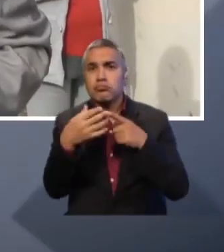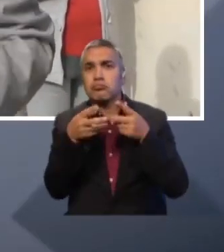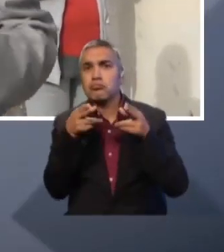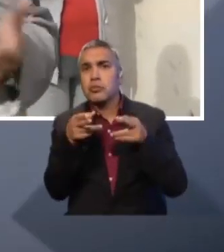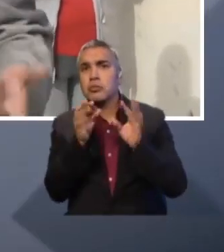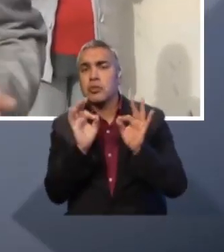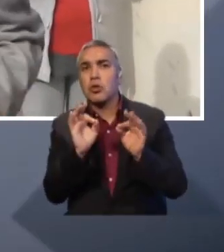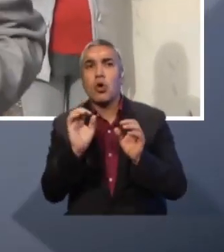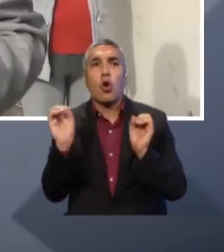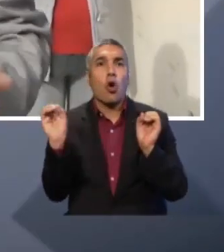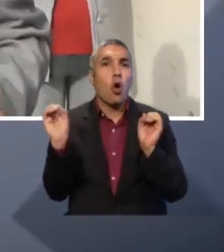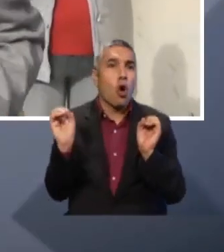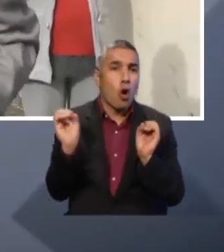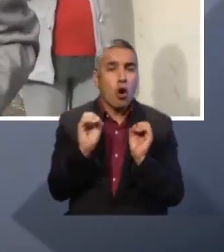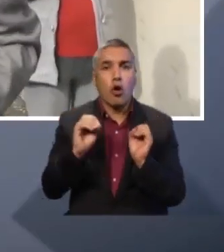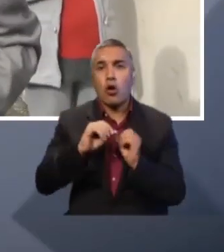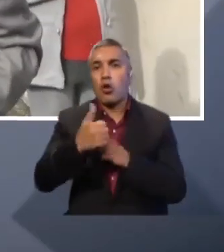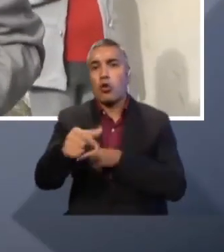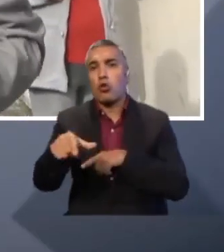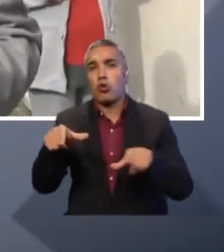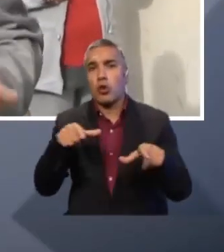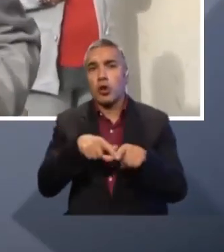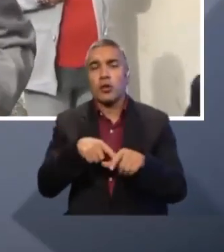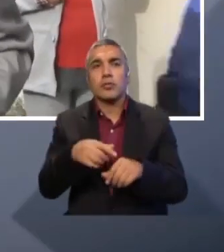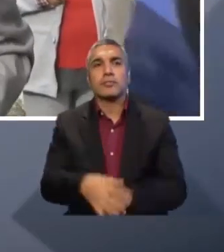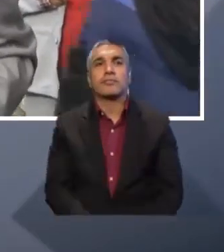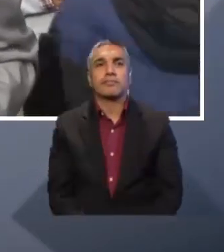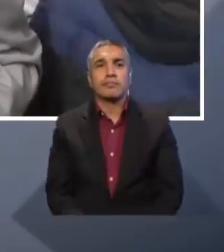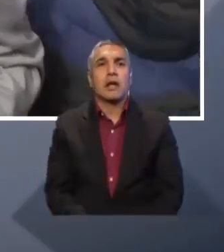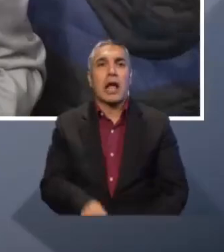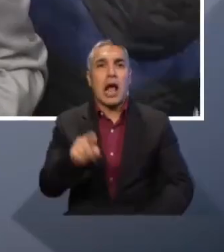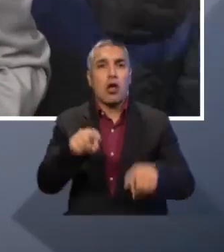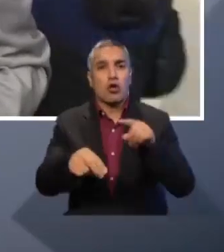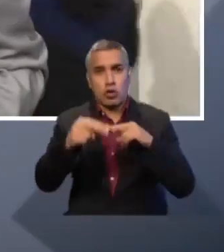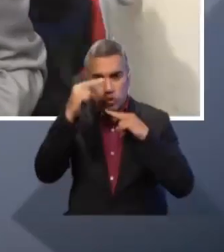misma o, por el contrario, en otros recintos electorales hay alguna novedad que les podamos contar.